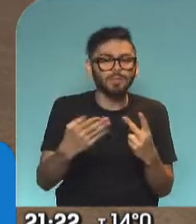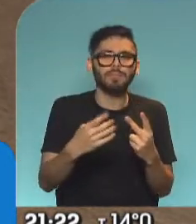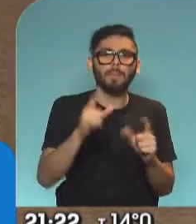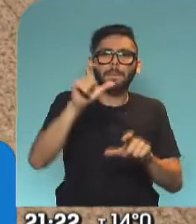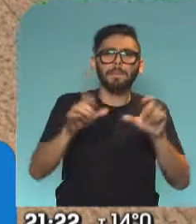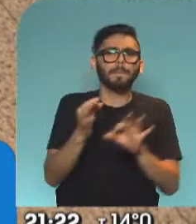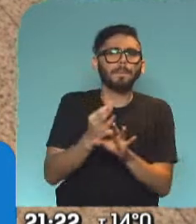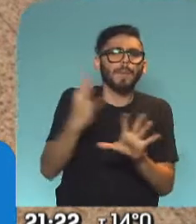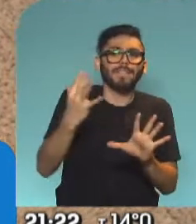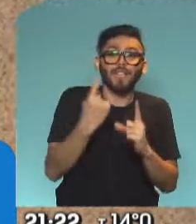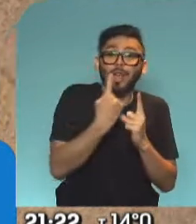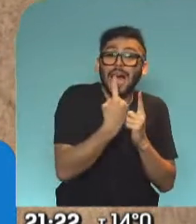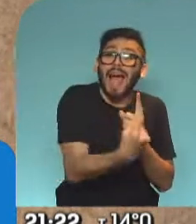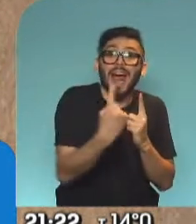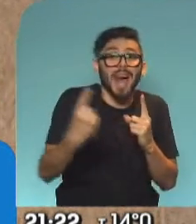profesionales que intervengan